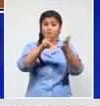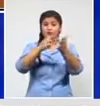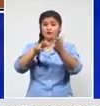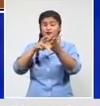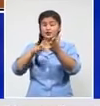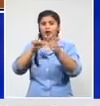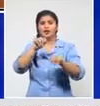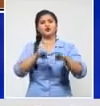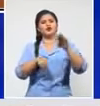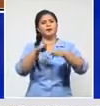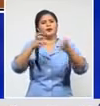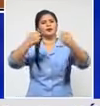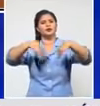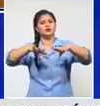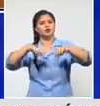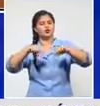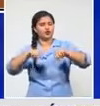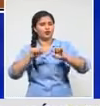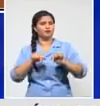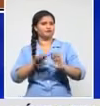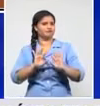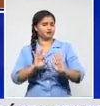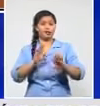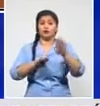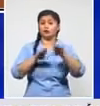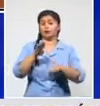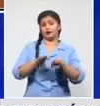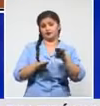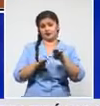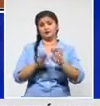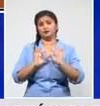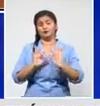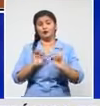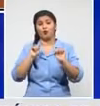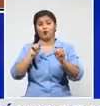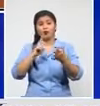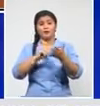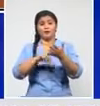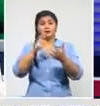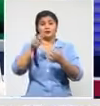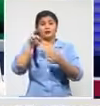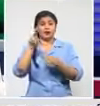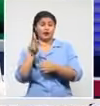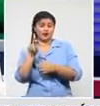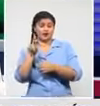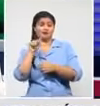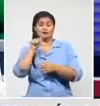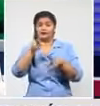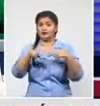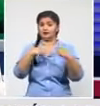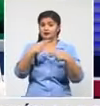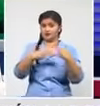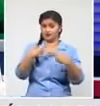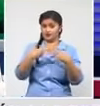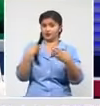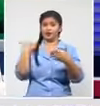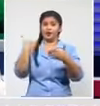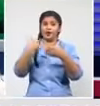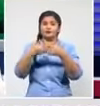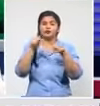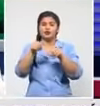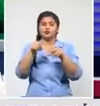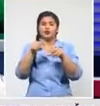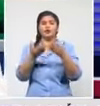cada uno de los territorios. O sea, los PCR realizados tienen que ver con